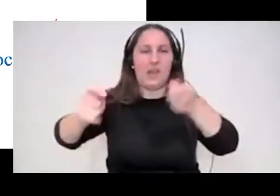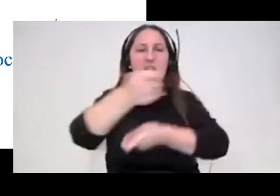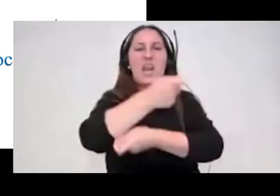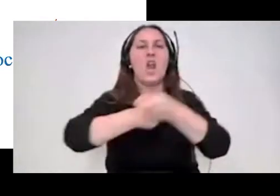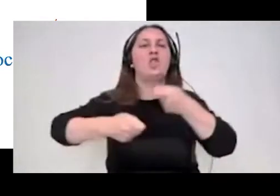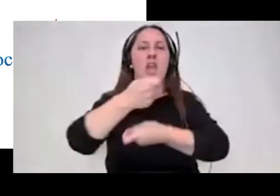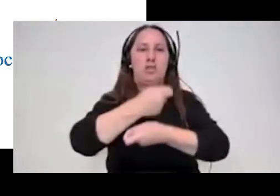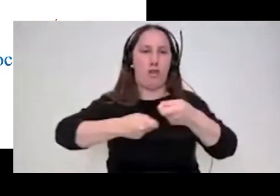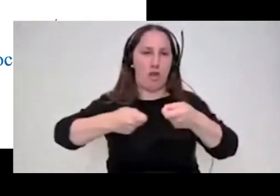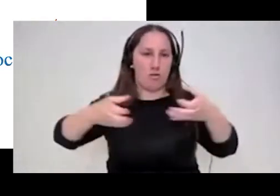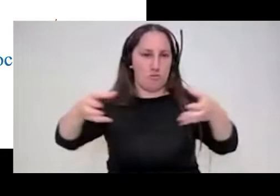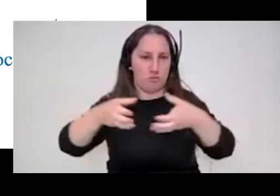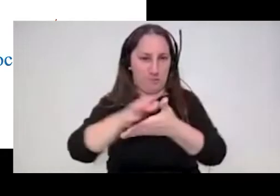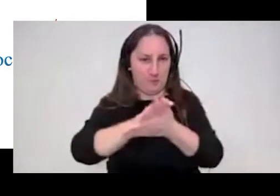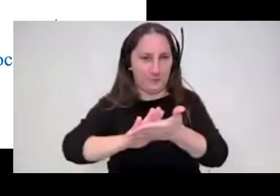Entonces,